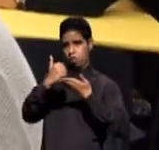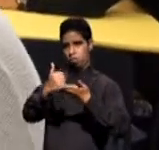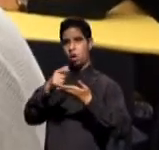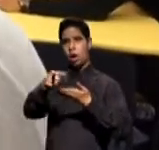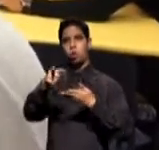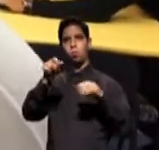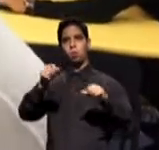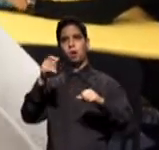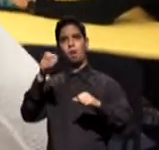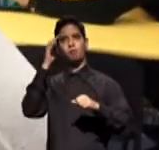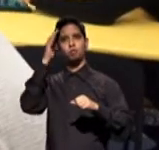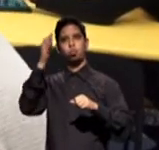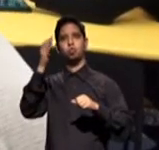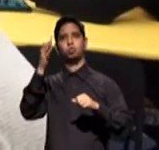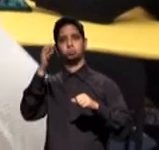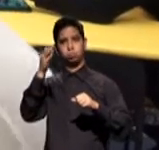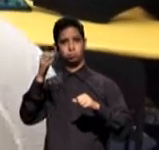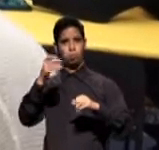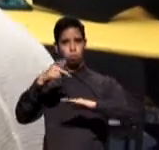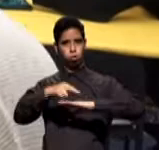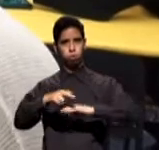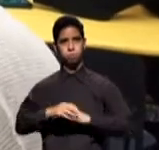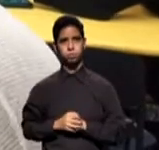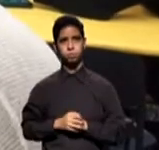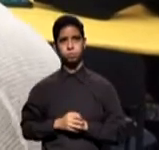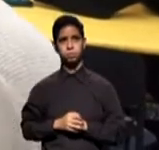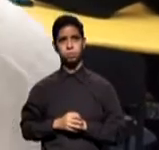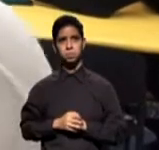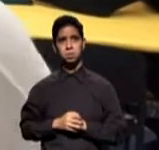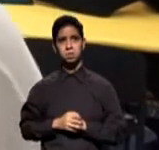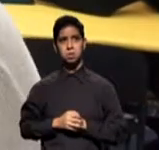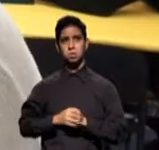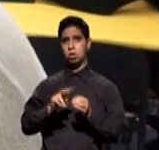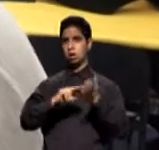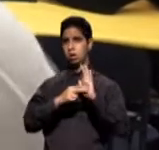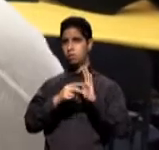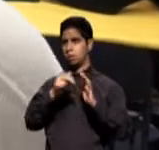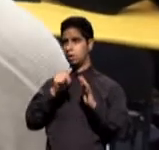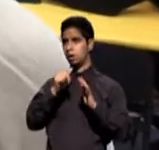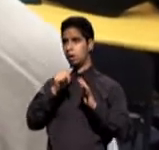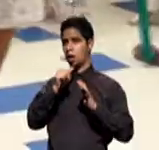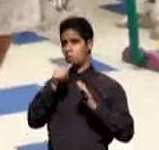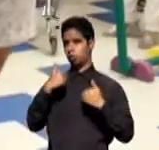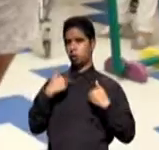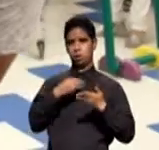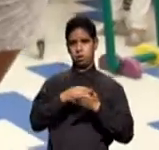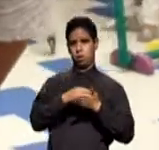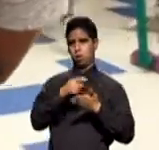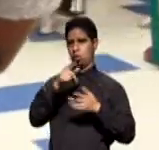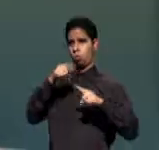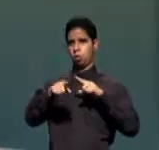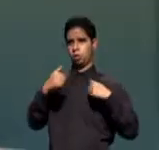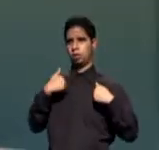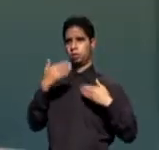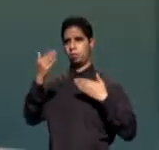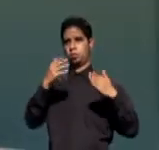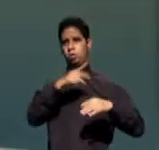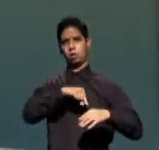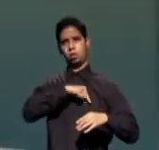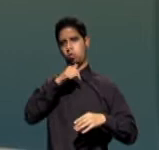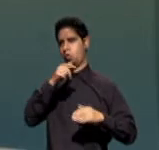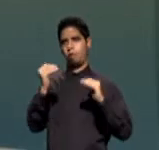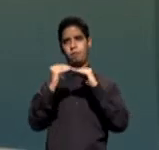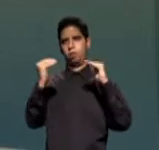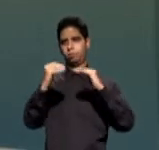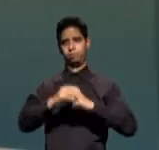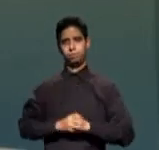ser un detrimento a nuestra familia el que porque tú no tengas dinero no acceses servicios de calidad. Para ver estas y